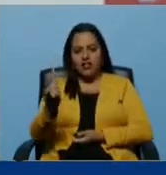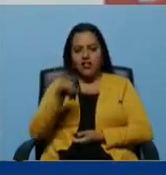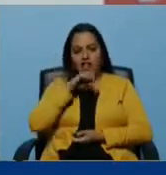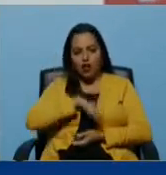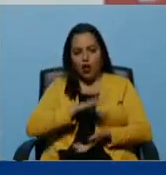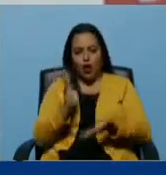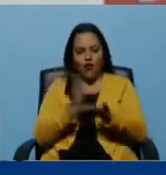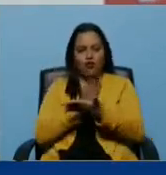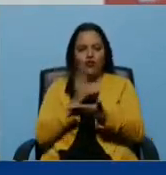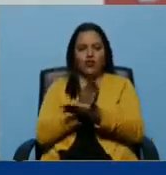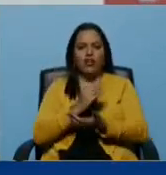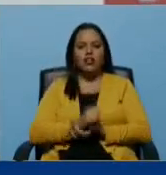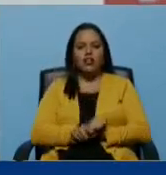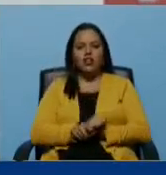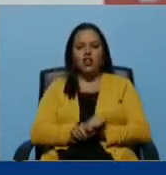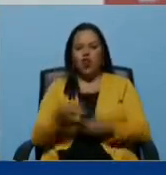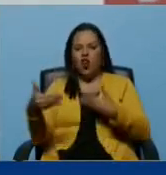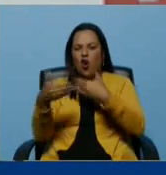contra el Goliat,